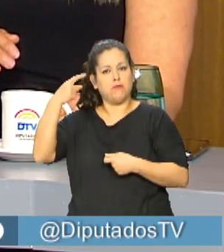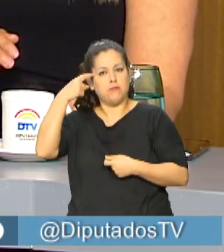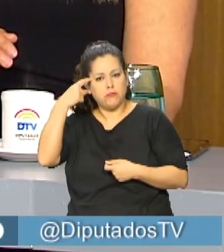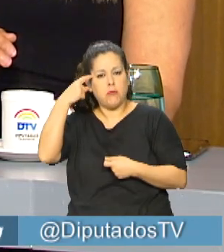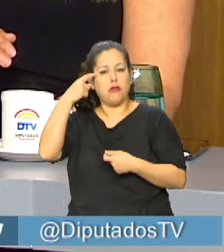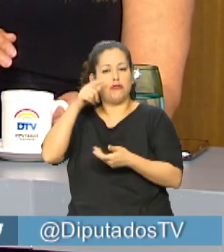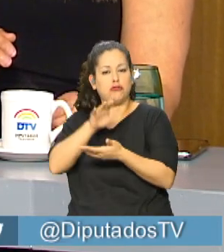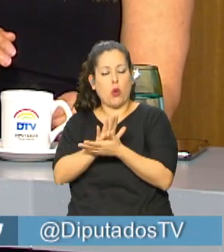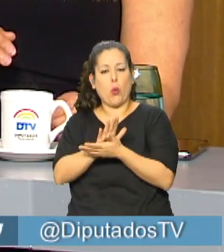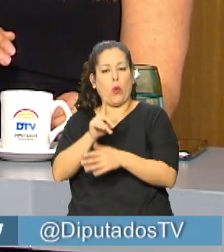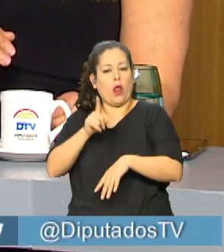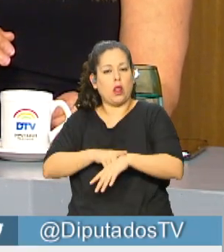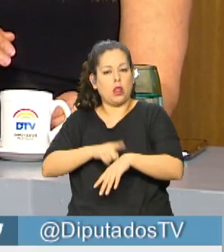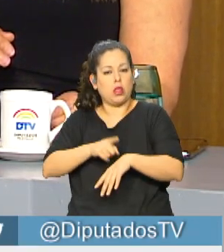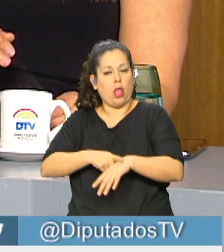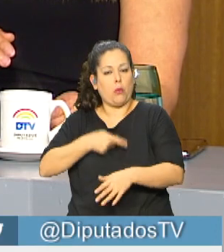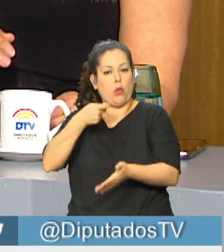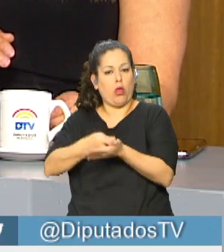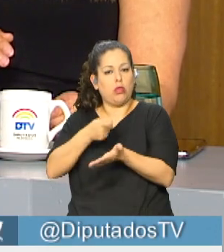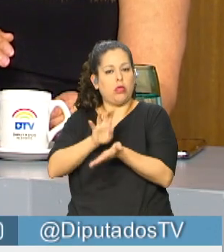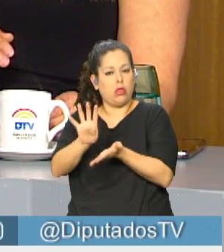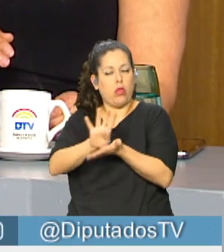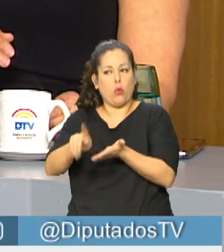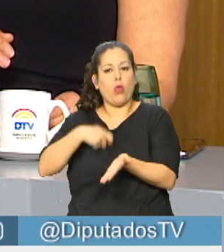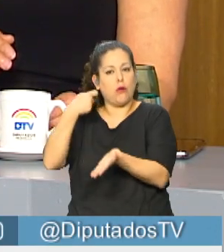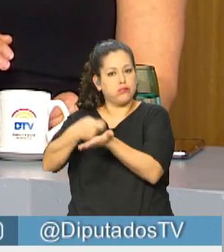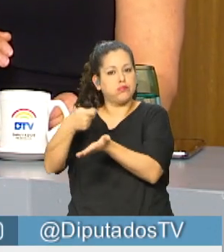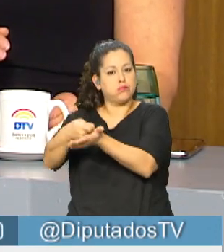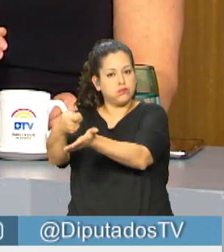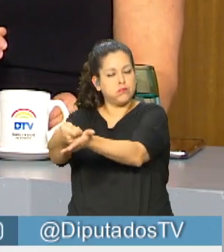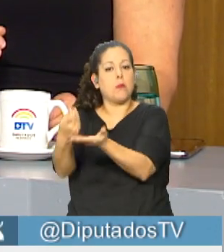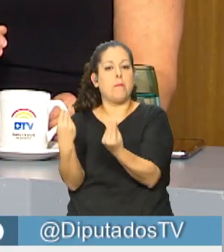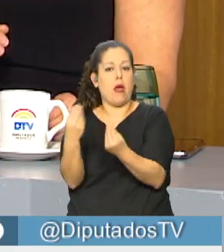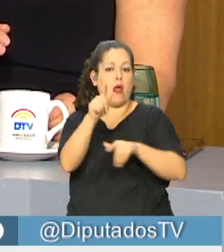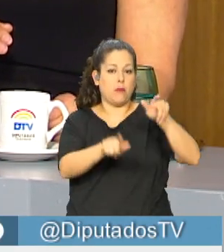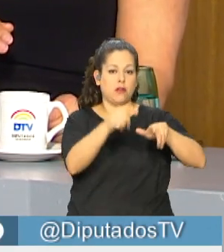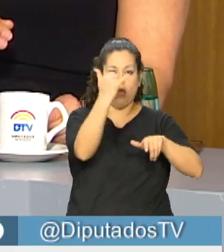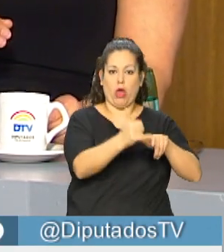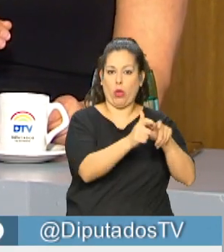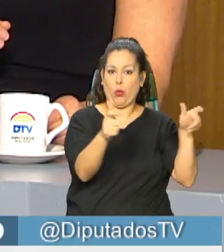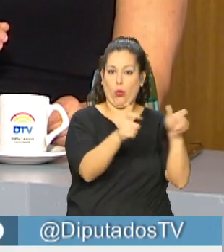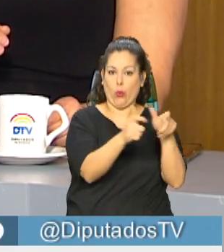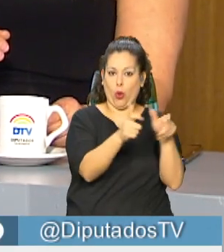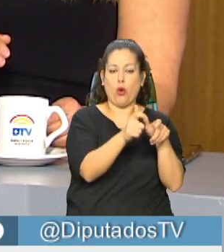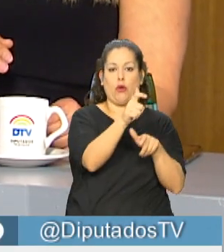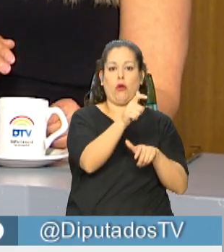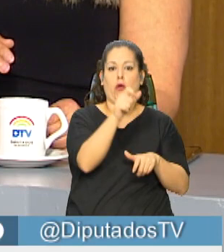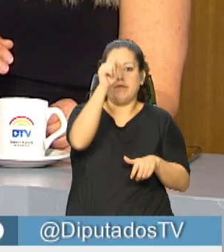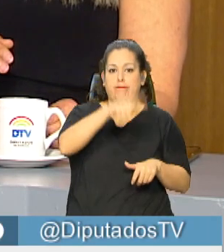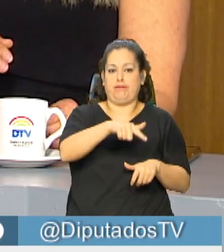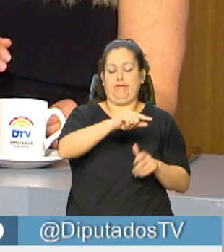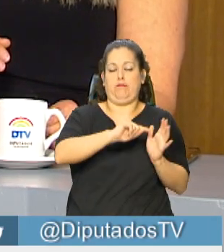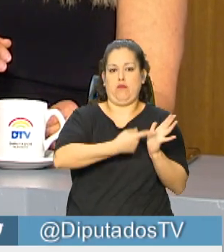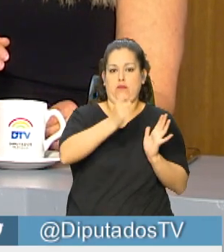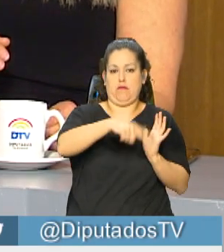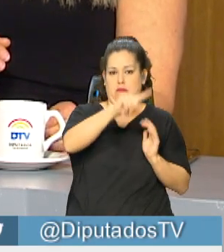restablecer los plazos vinculados al endeudamiento externo para aquellos tenedores de bono que tienen jurisdicción nacional.